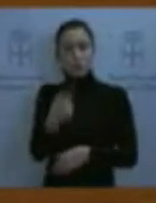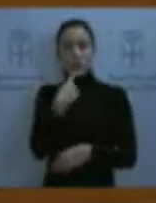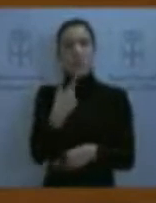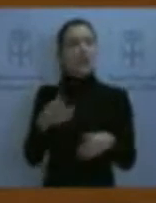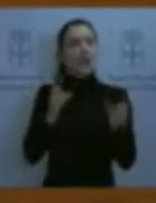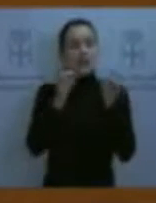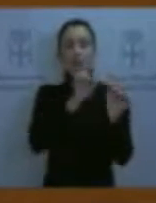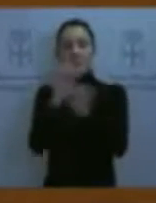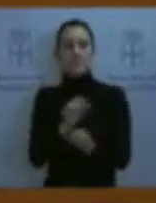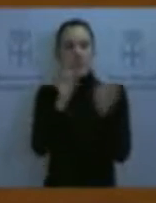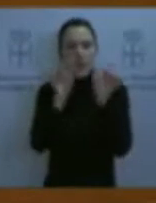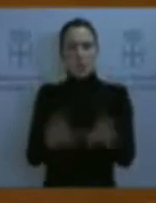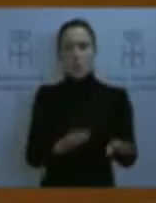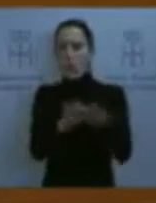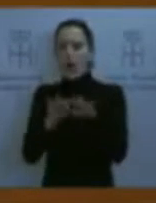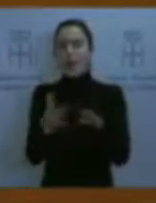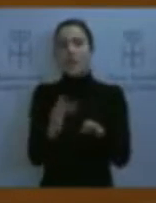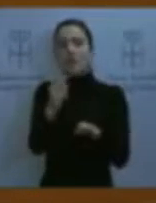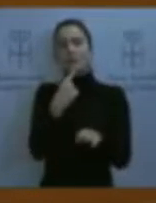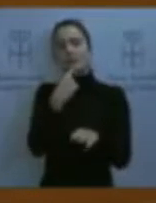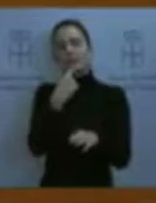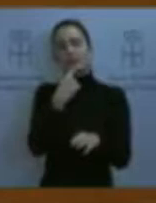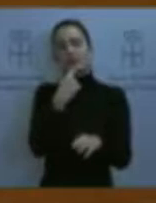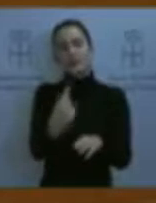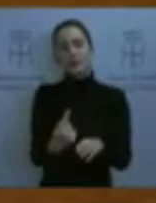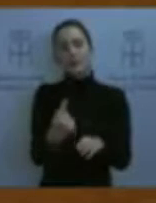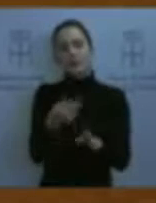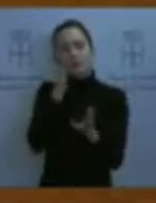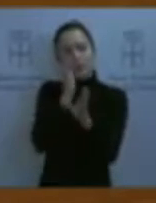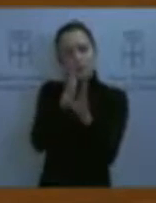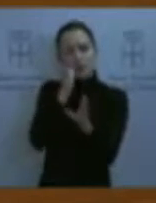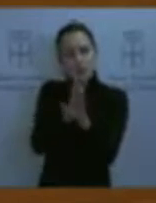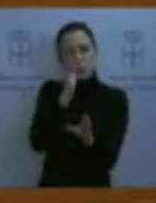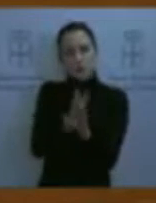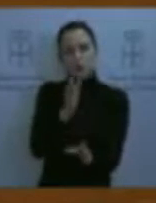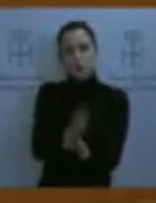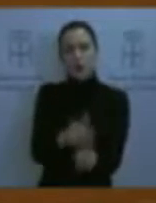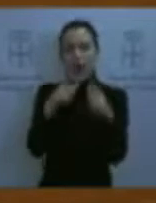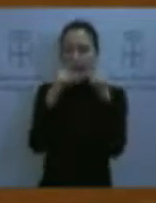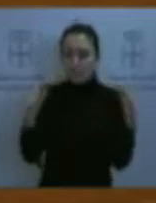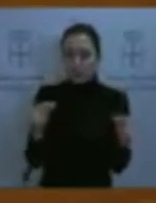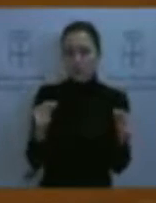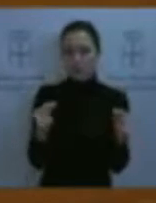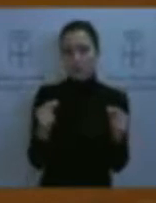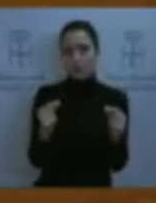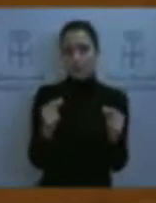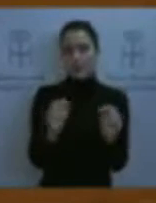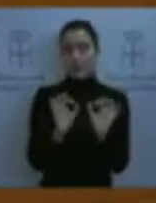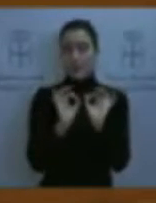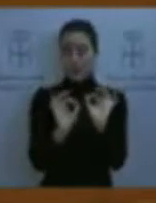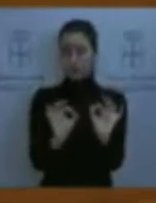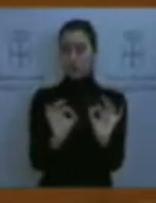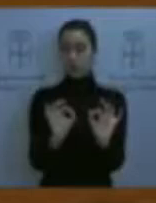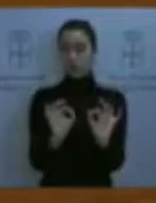castigando de forma sucesiva a Asturias, de manera que las nuevas normativas